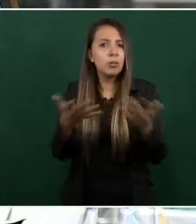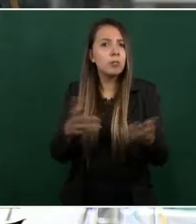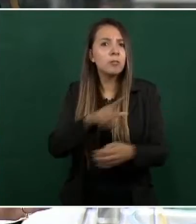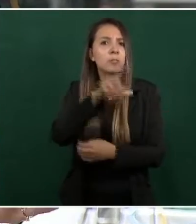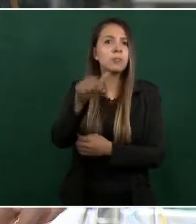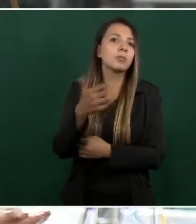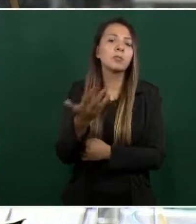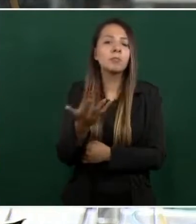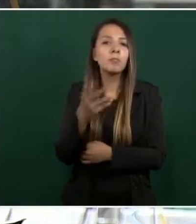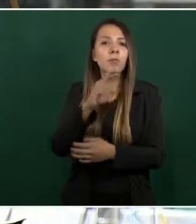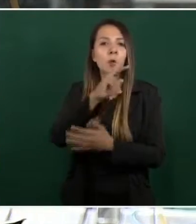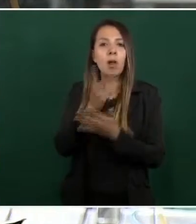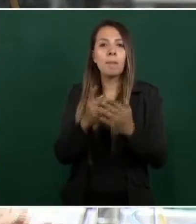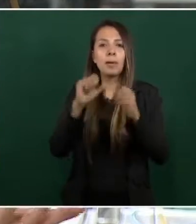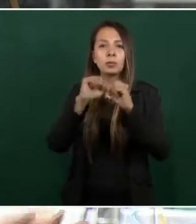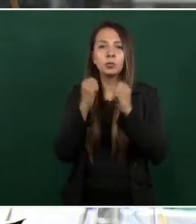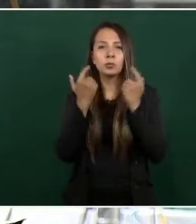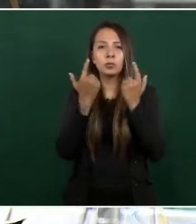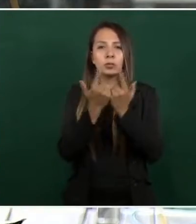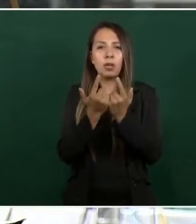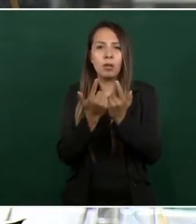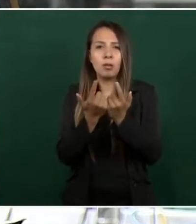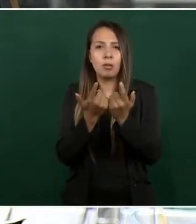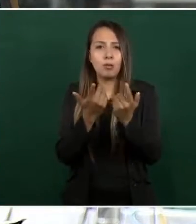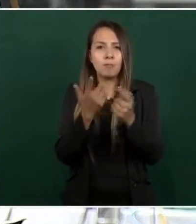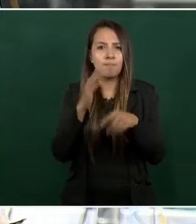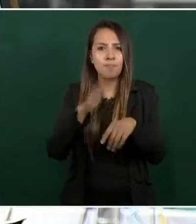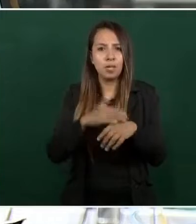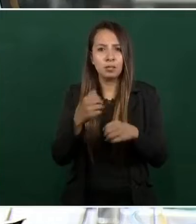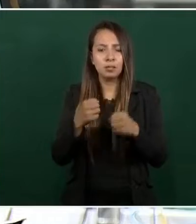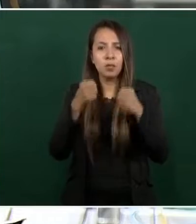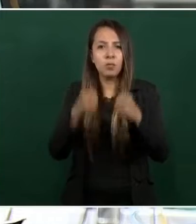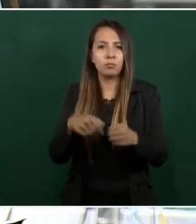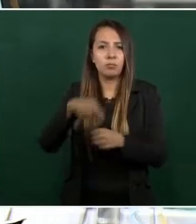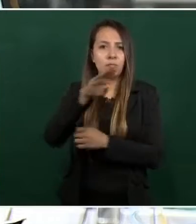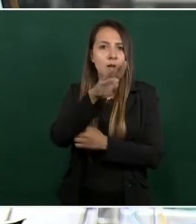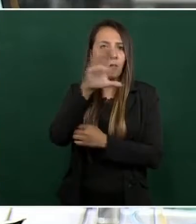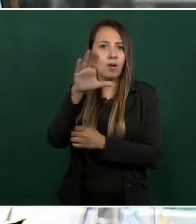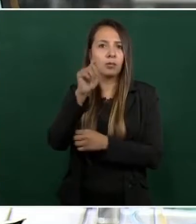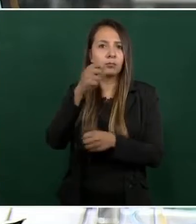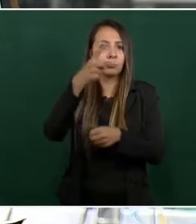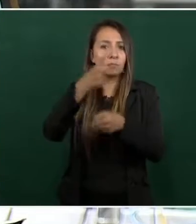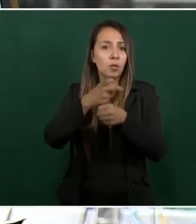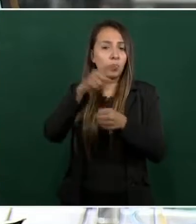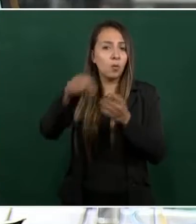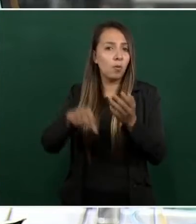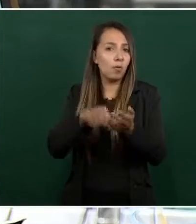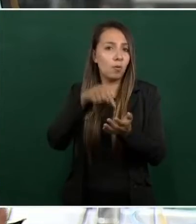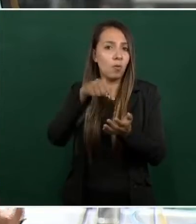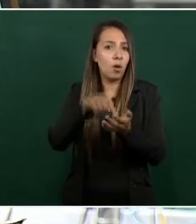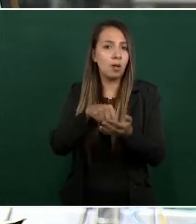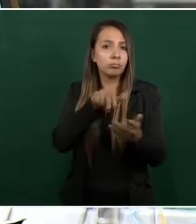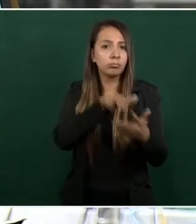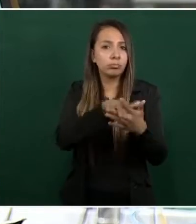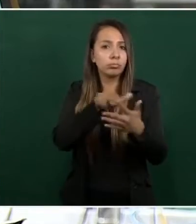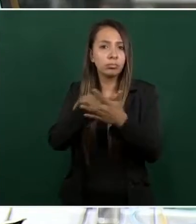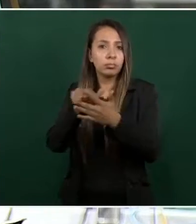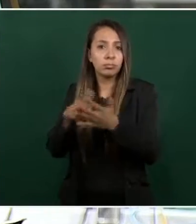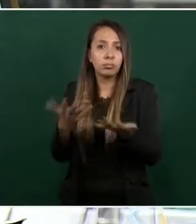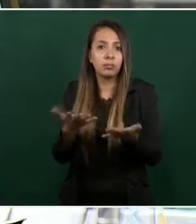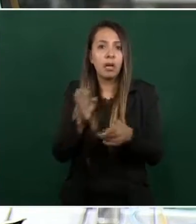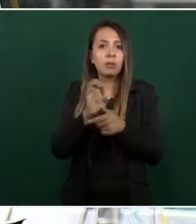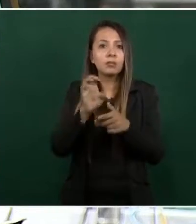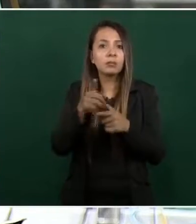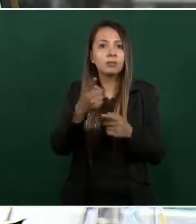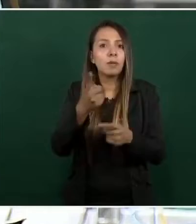los programas sociales, ya que vemos que pues Baja California mantiene el segundo lugar de homicidios dolosos? ¿Cuál sería la estrategia? Y para